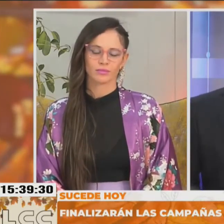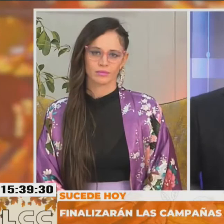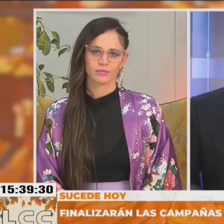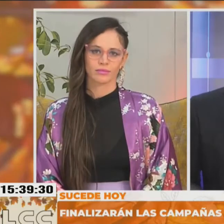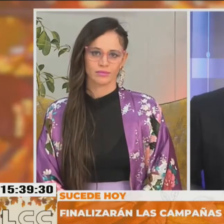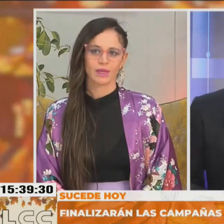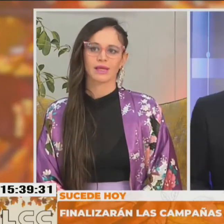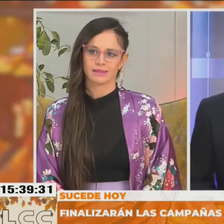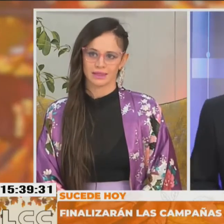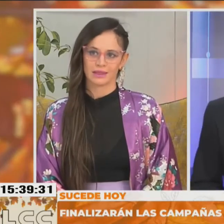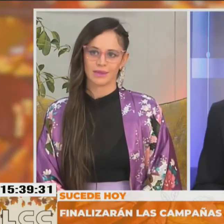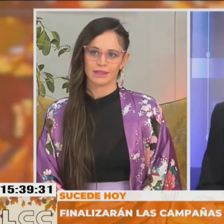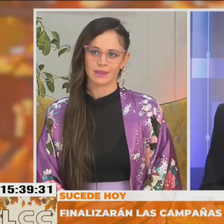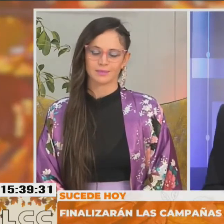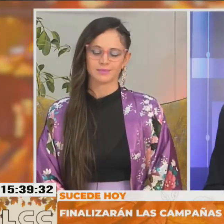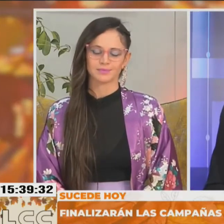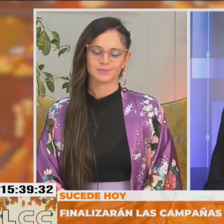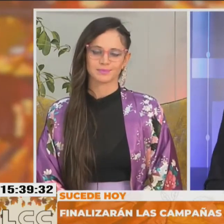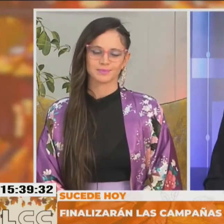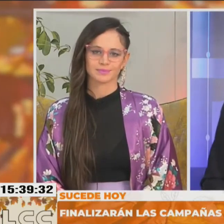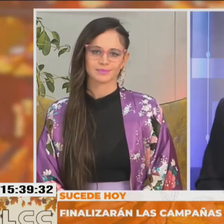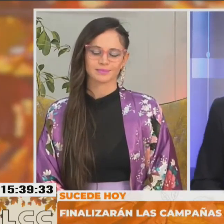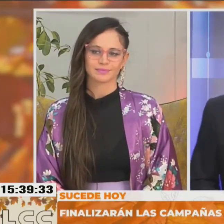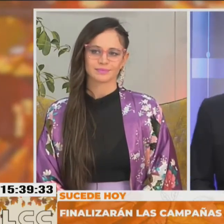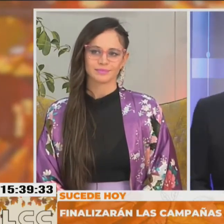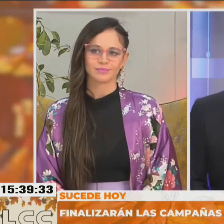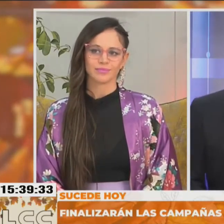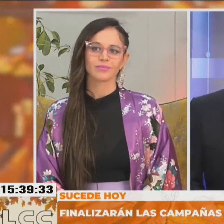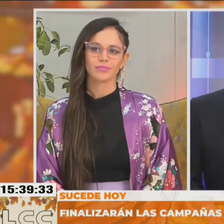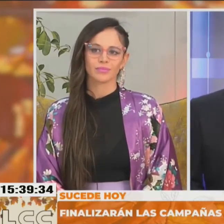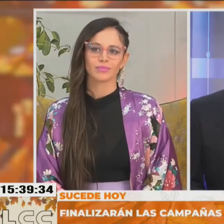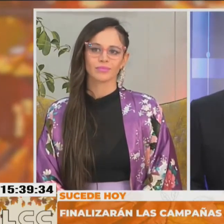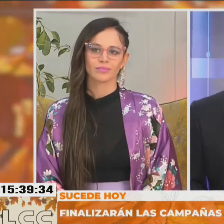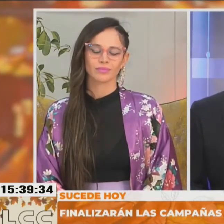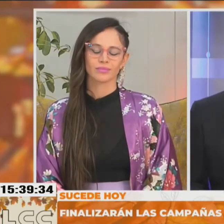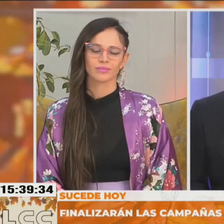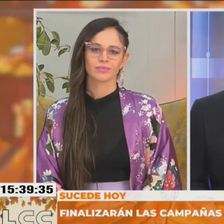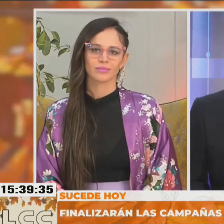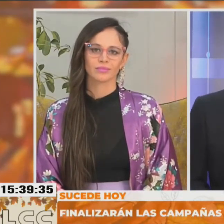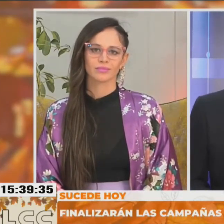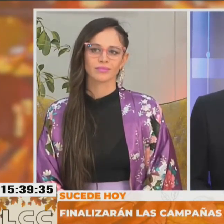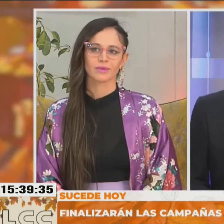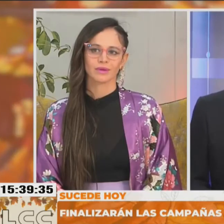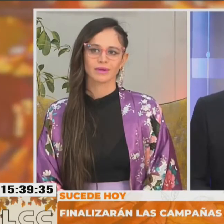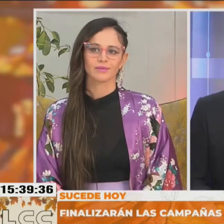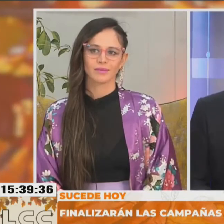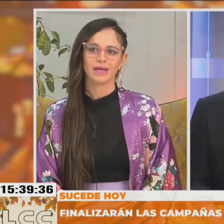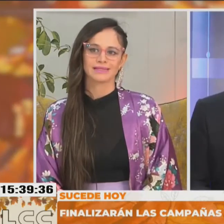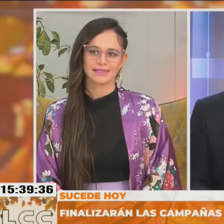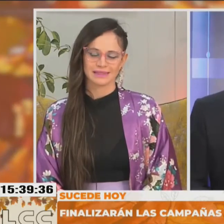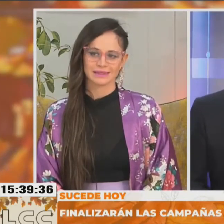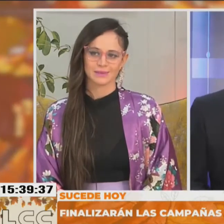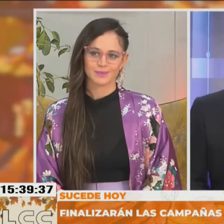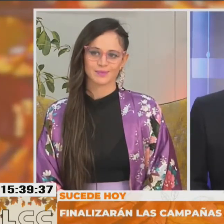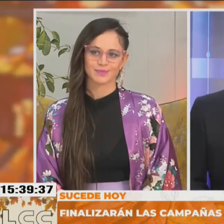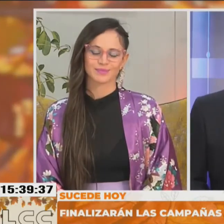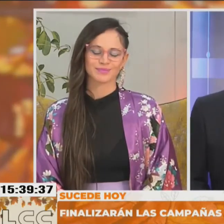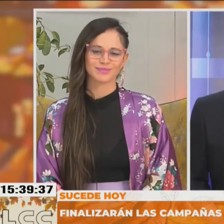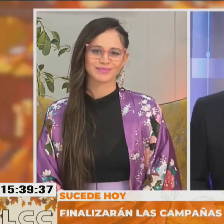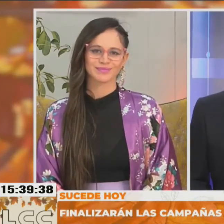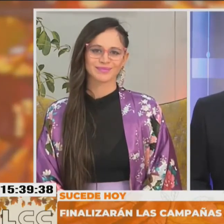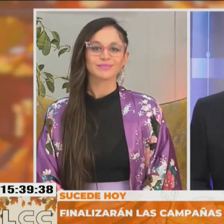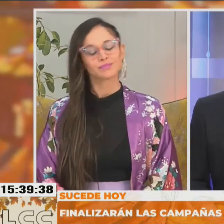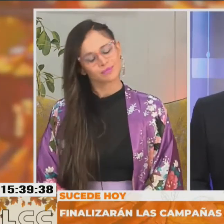azul, eso es importante. Exactamente. Pero está todo dado para que sea una fiesta de la democracia, ojalá sea así. Así es. Vamos al